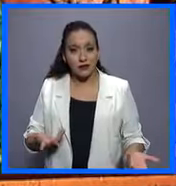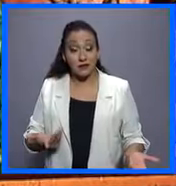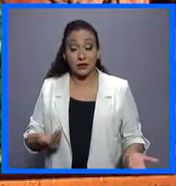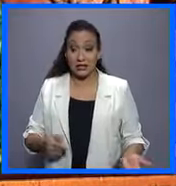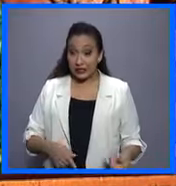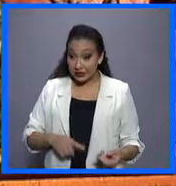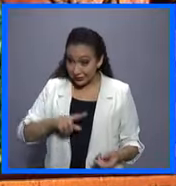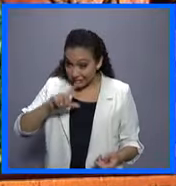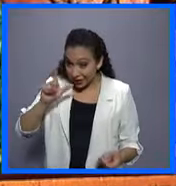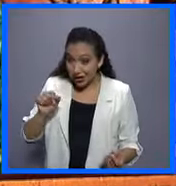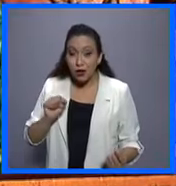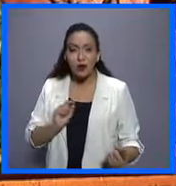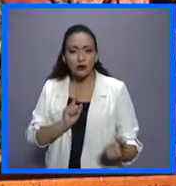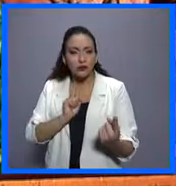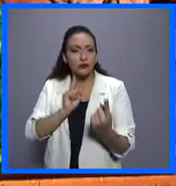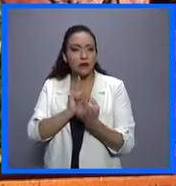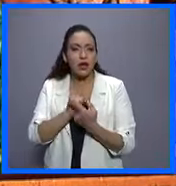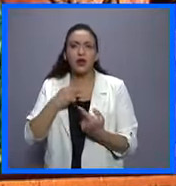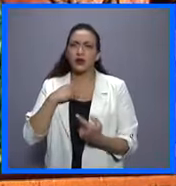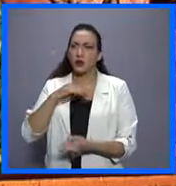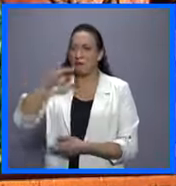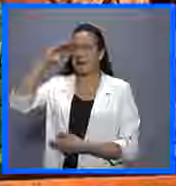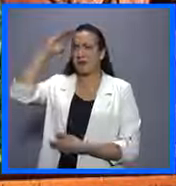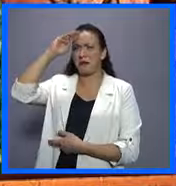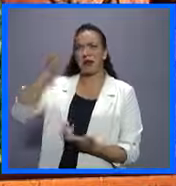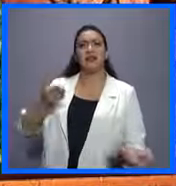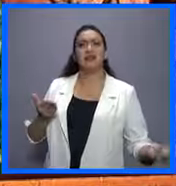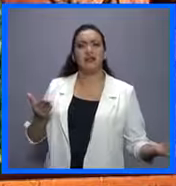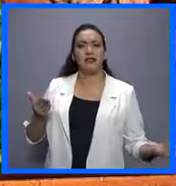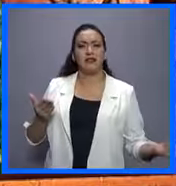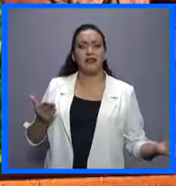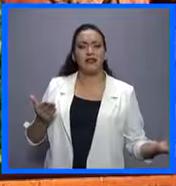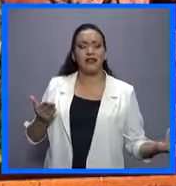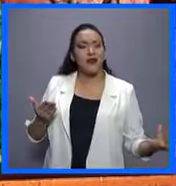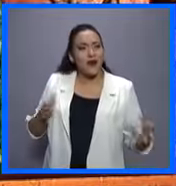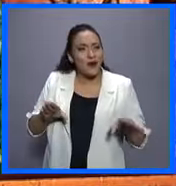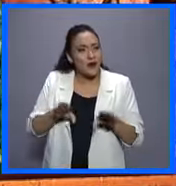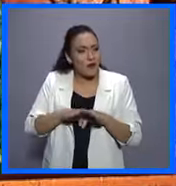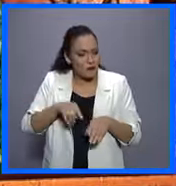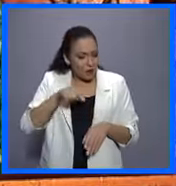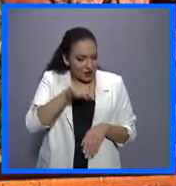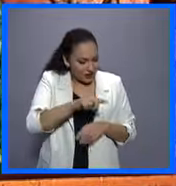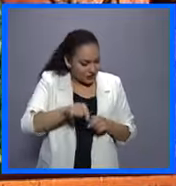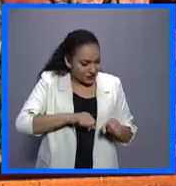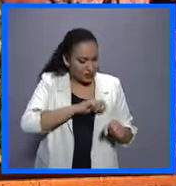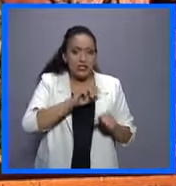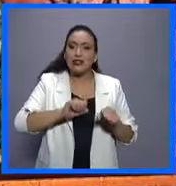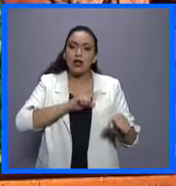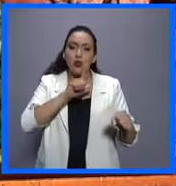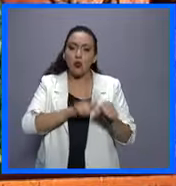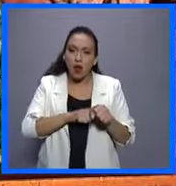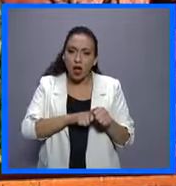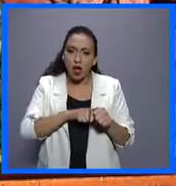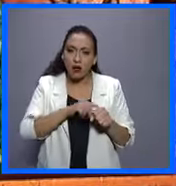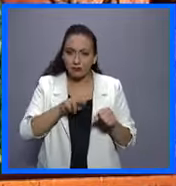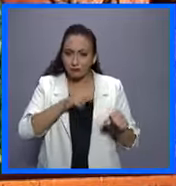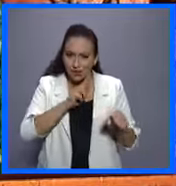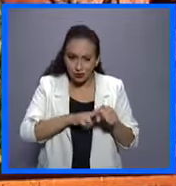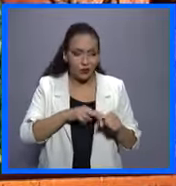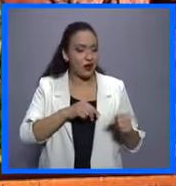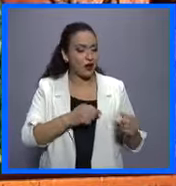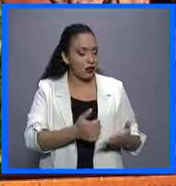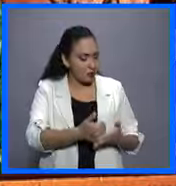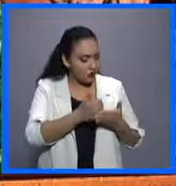pues empiezo a preguntarme, bueno, ¿cómo fue que todo esto que está a disponibilidad y que es